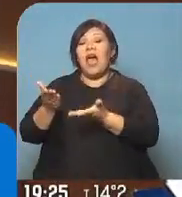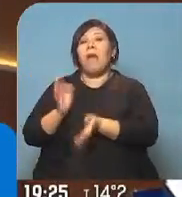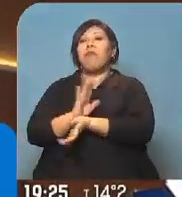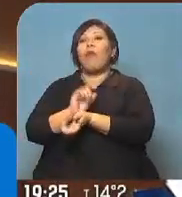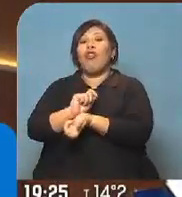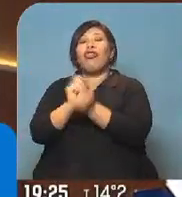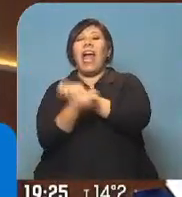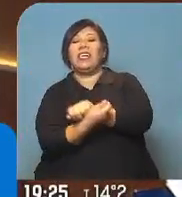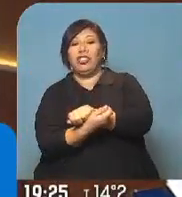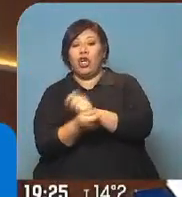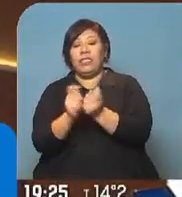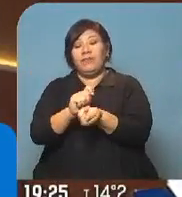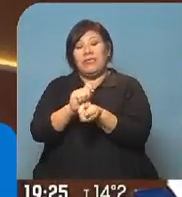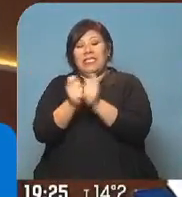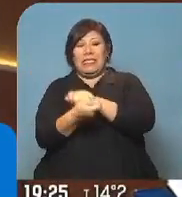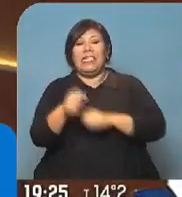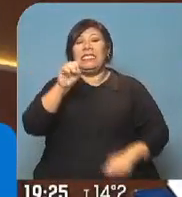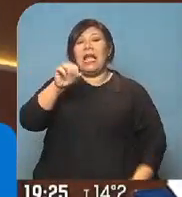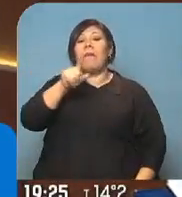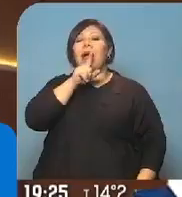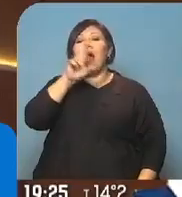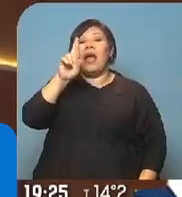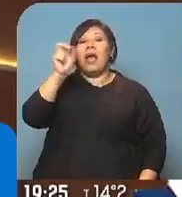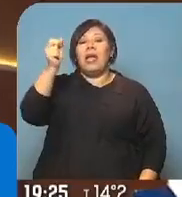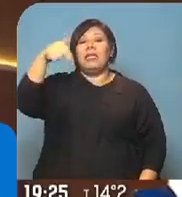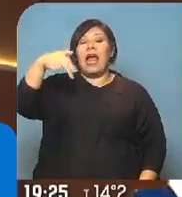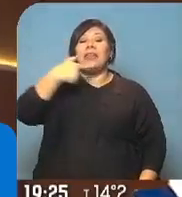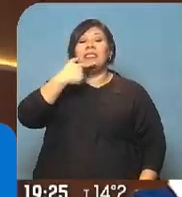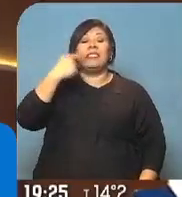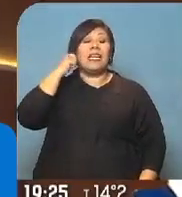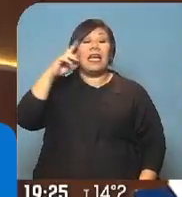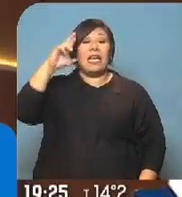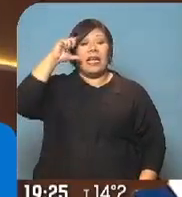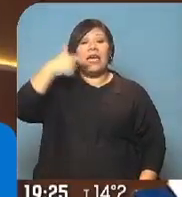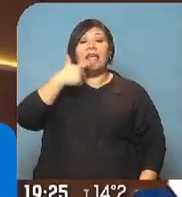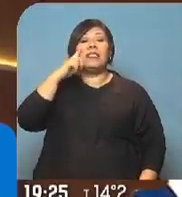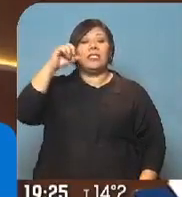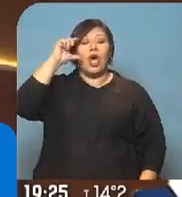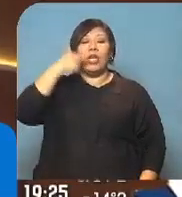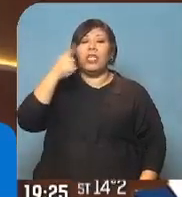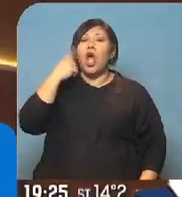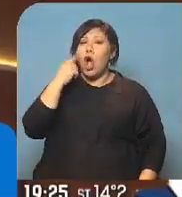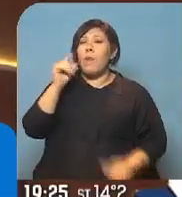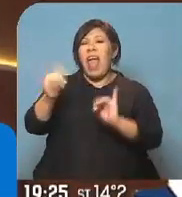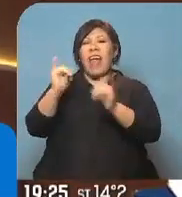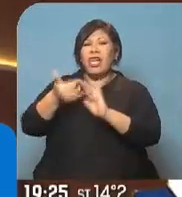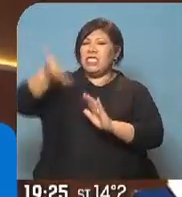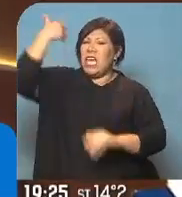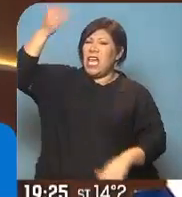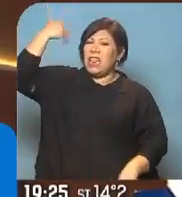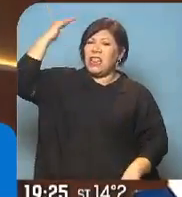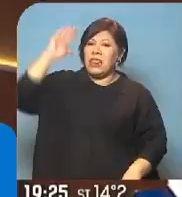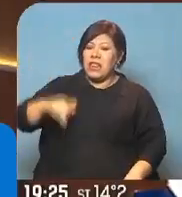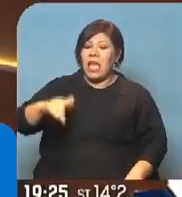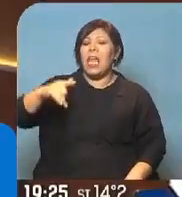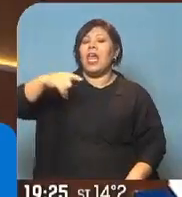Estas transgresiones que tienen que ver, en principio, con una adicción que comienza, en este caso, en la adolescencia, según consta, inclusive en ya evaluaciones judiciales